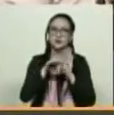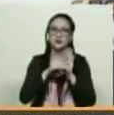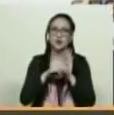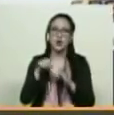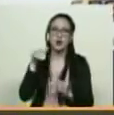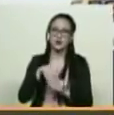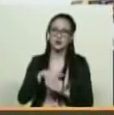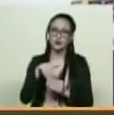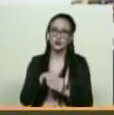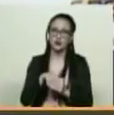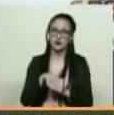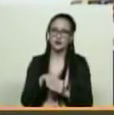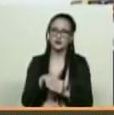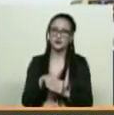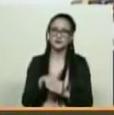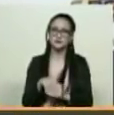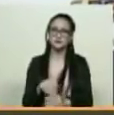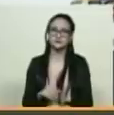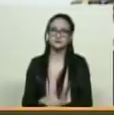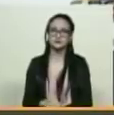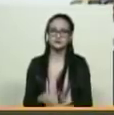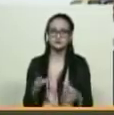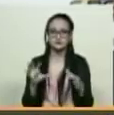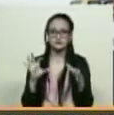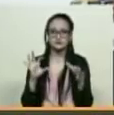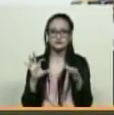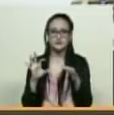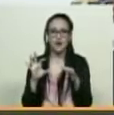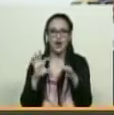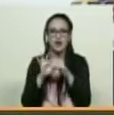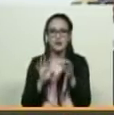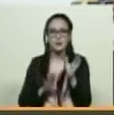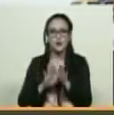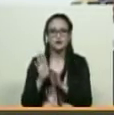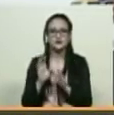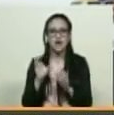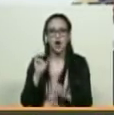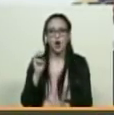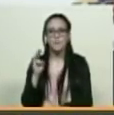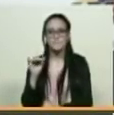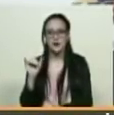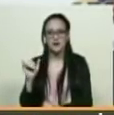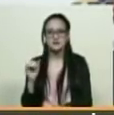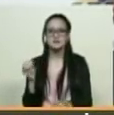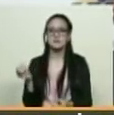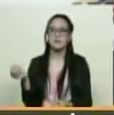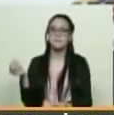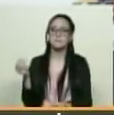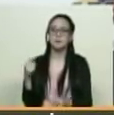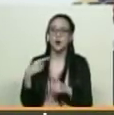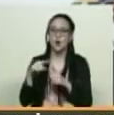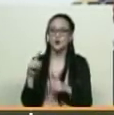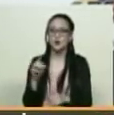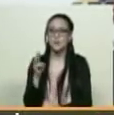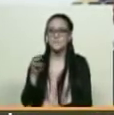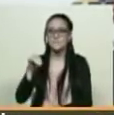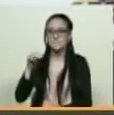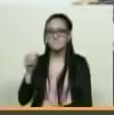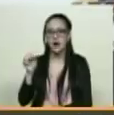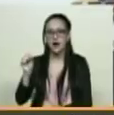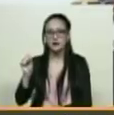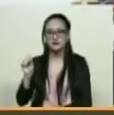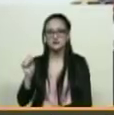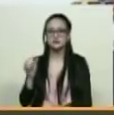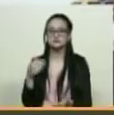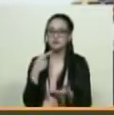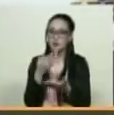electorales. El partido Alianza Progresista, COPEI, MAS, que postularon al candidato